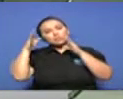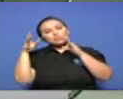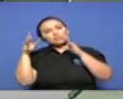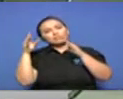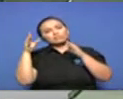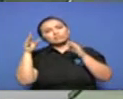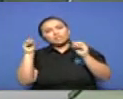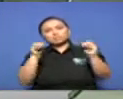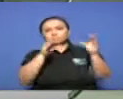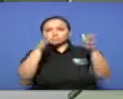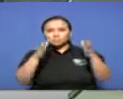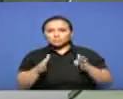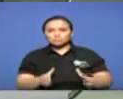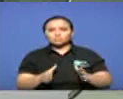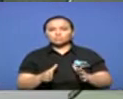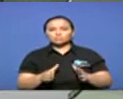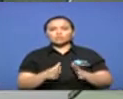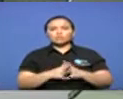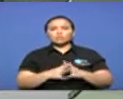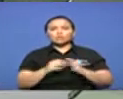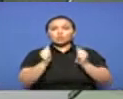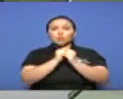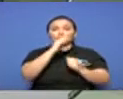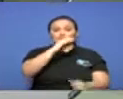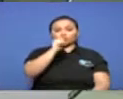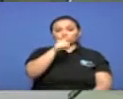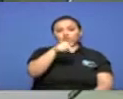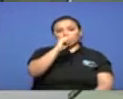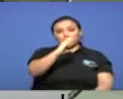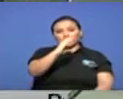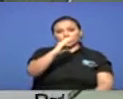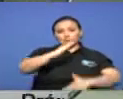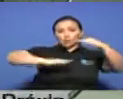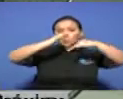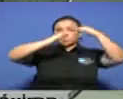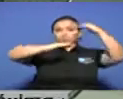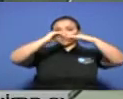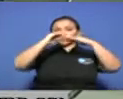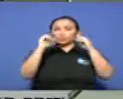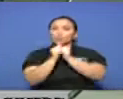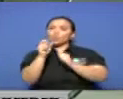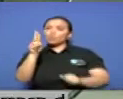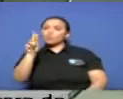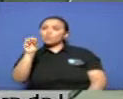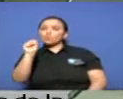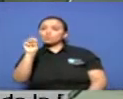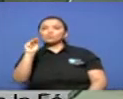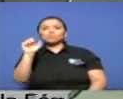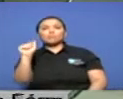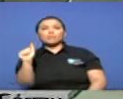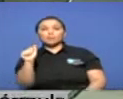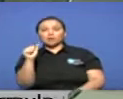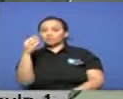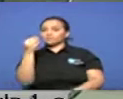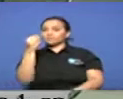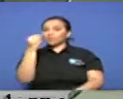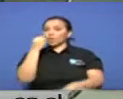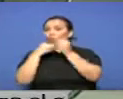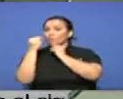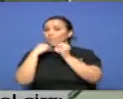sea con la espía con cappa en materia de construcción con la usma en materia de gastronomía vinos y